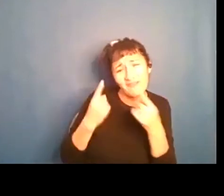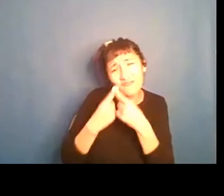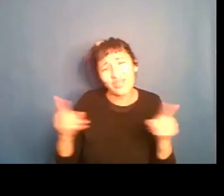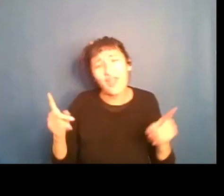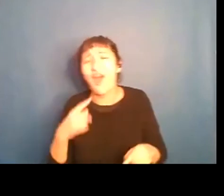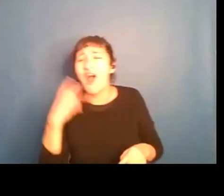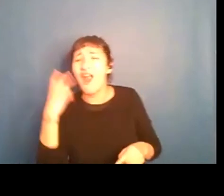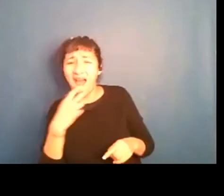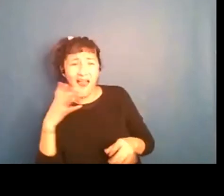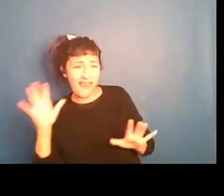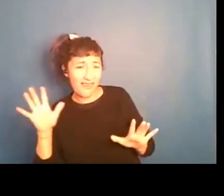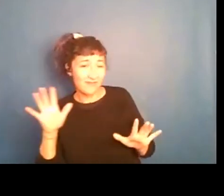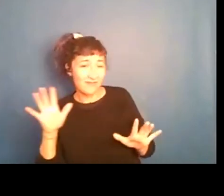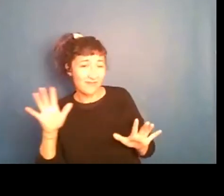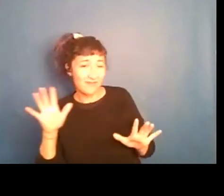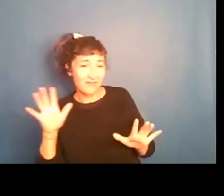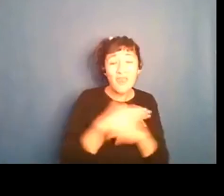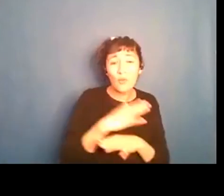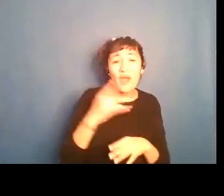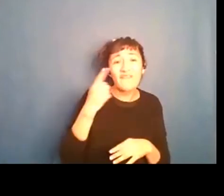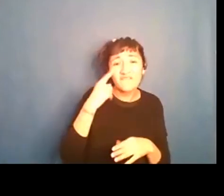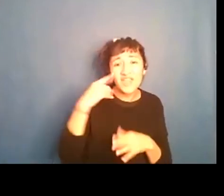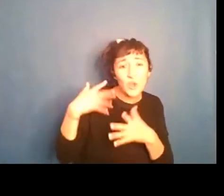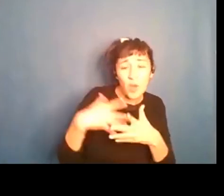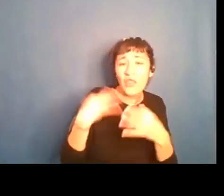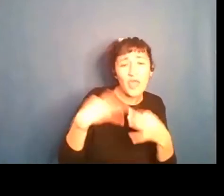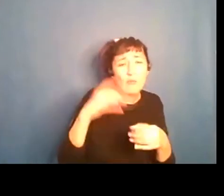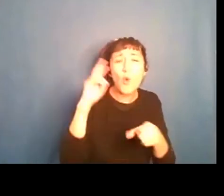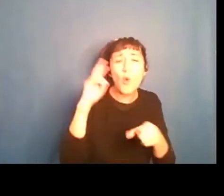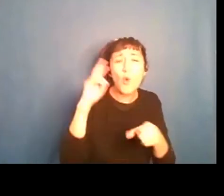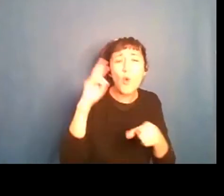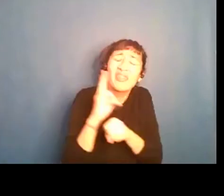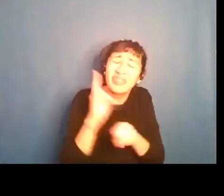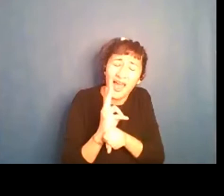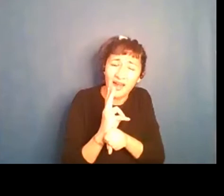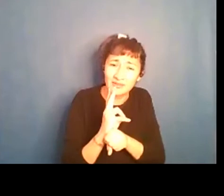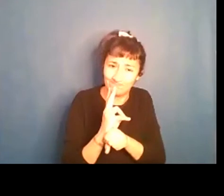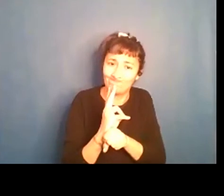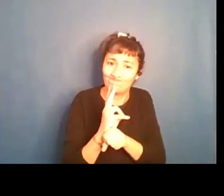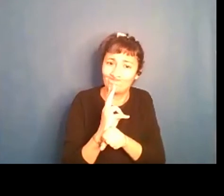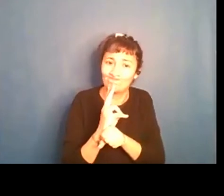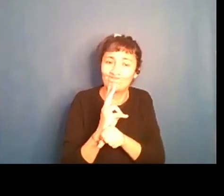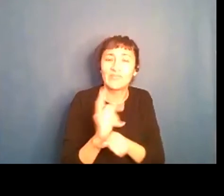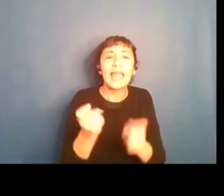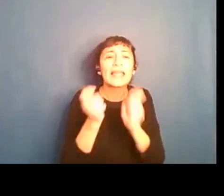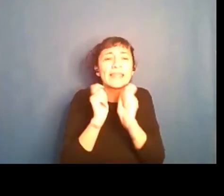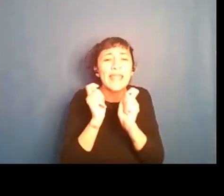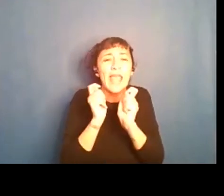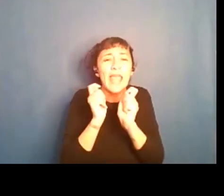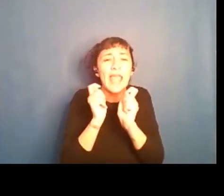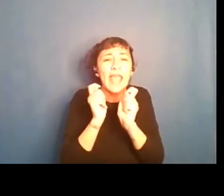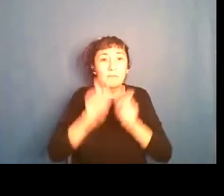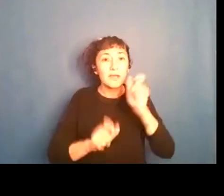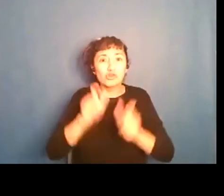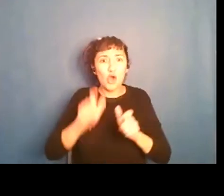lengua viva, hay que prevalecer y cuidar. Entonces, ¿quiénes son los principales factores que van a adquirir